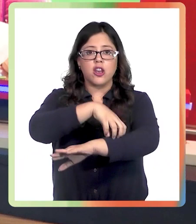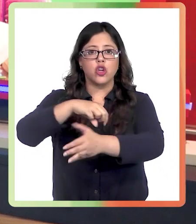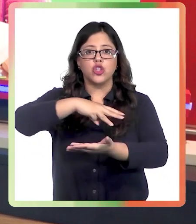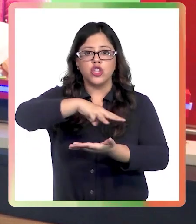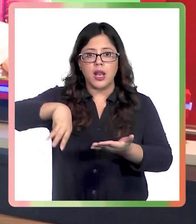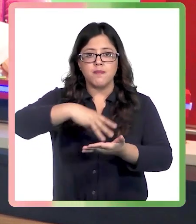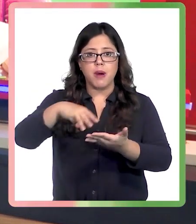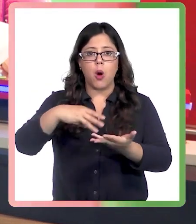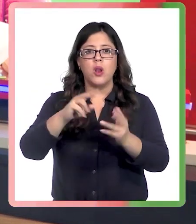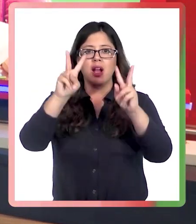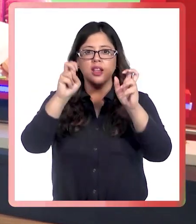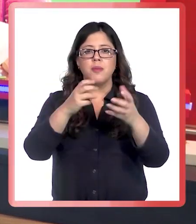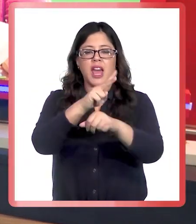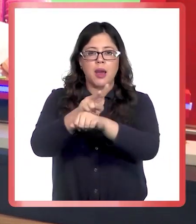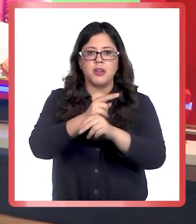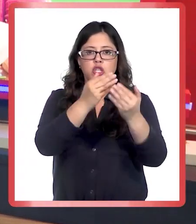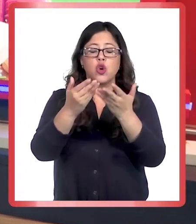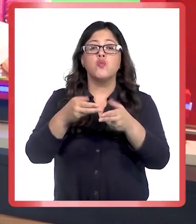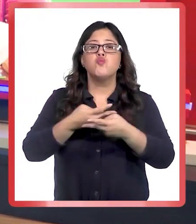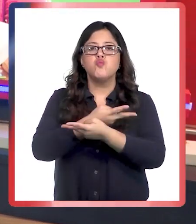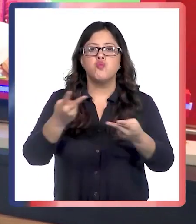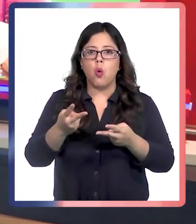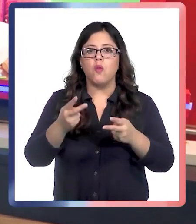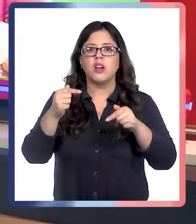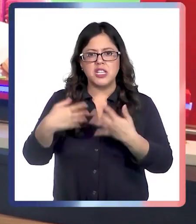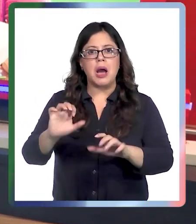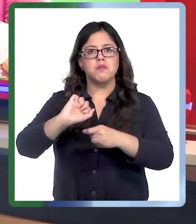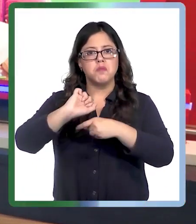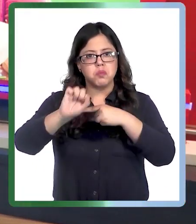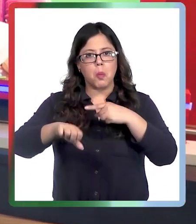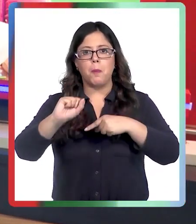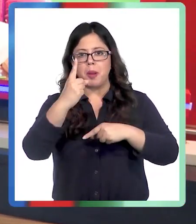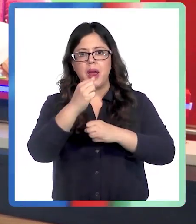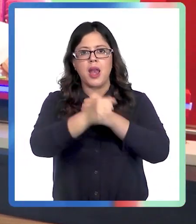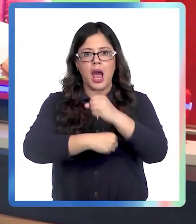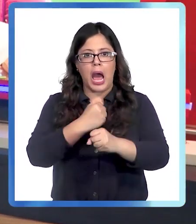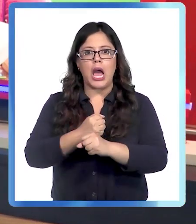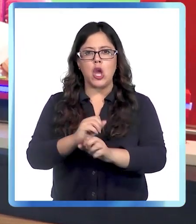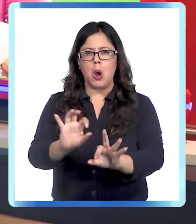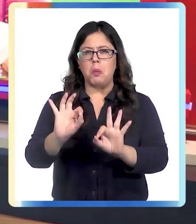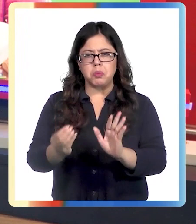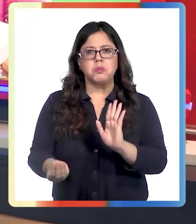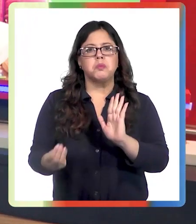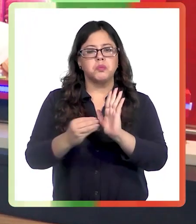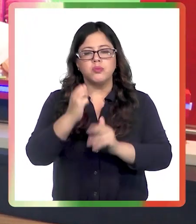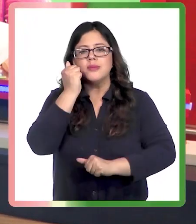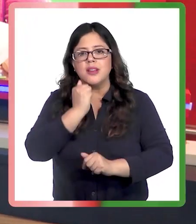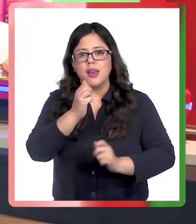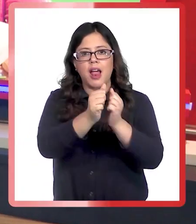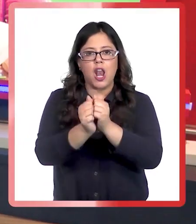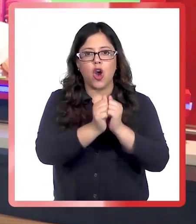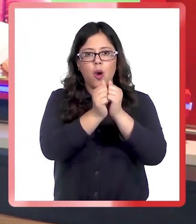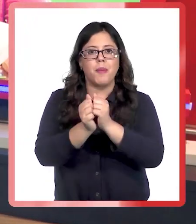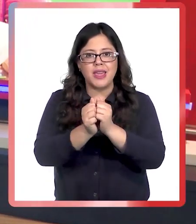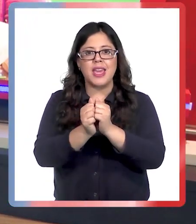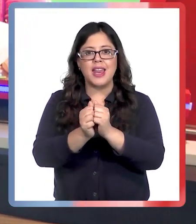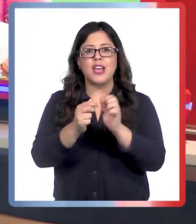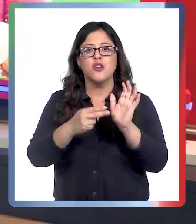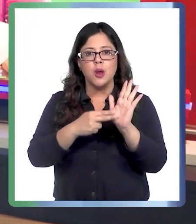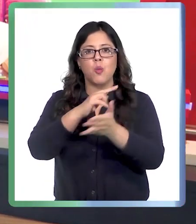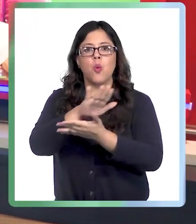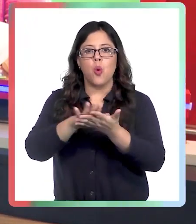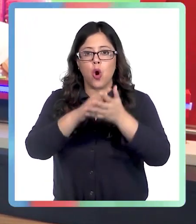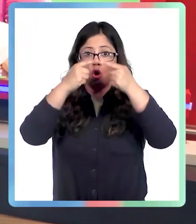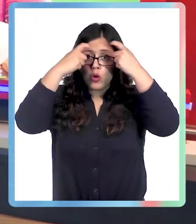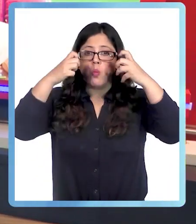aprobó el primer año de carrera, con gran motivación y excelentes calificaciones. Es muy querida entre sus compañeras y un ejemplo